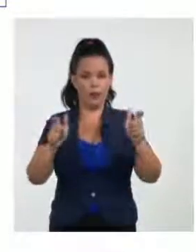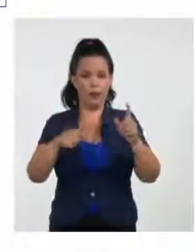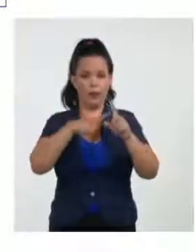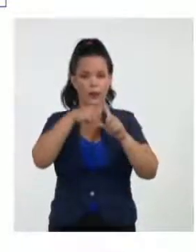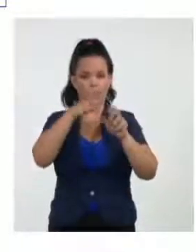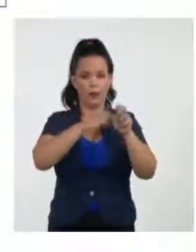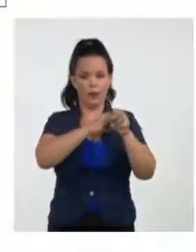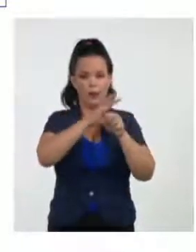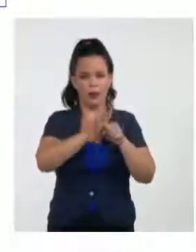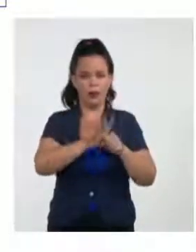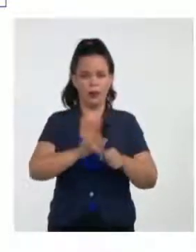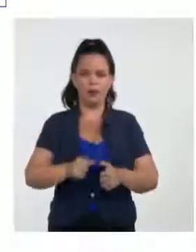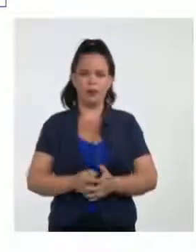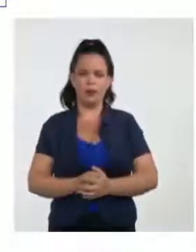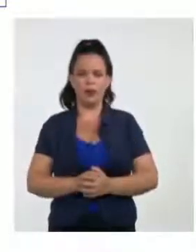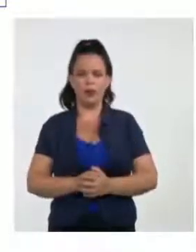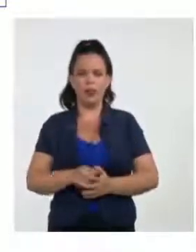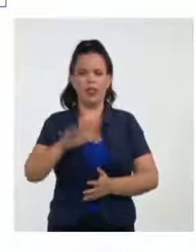y nada menos que